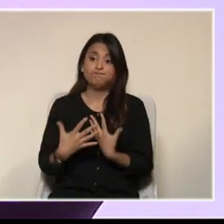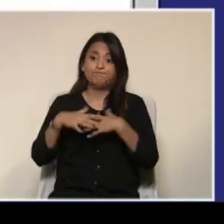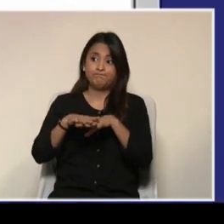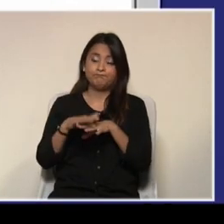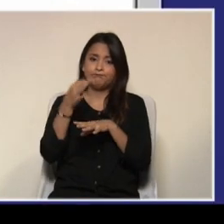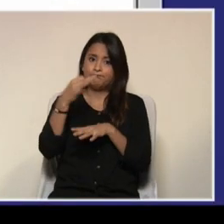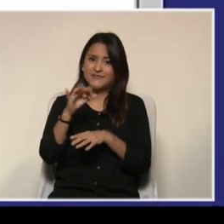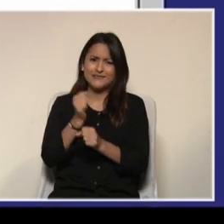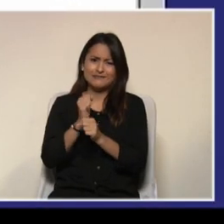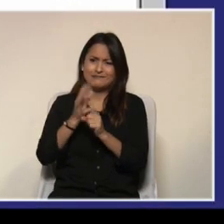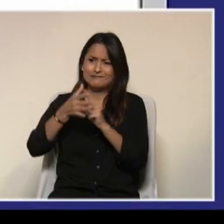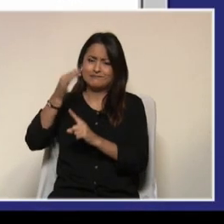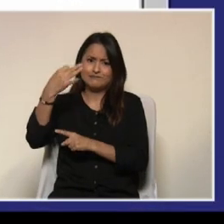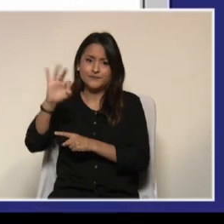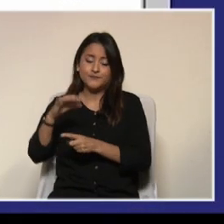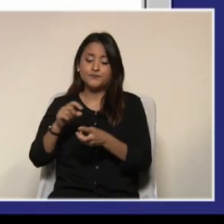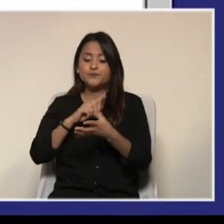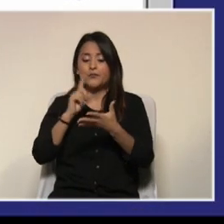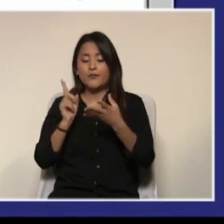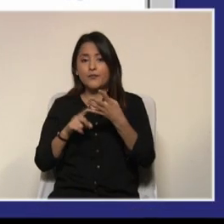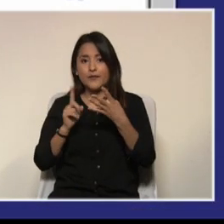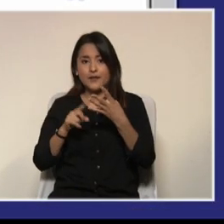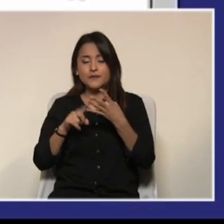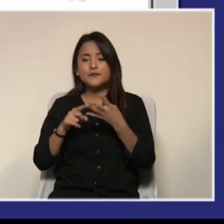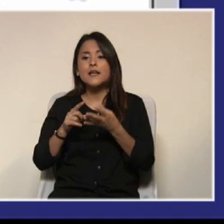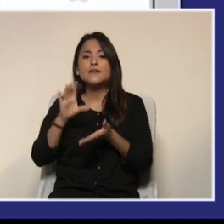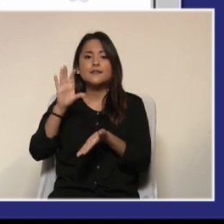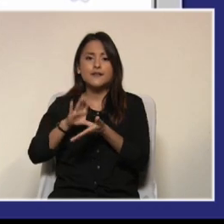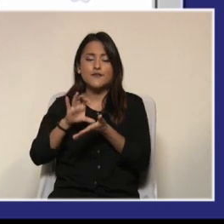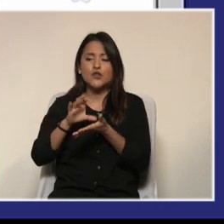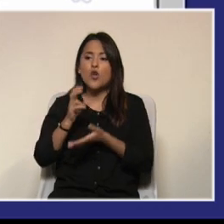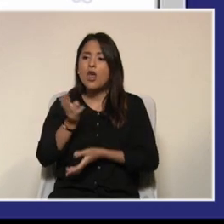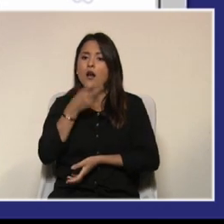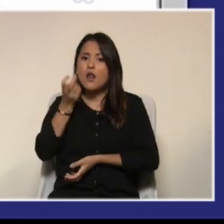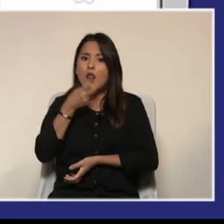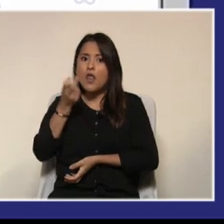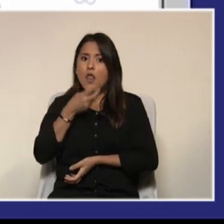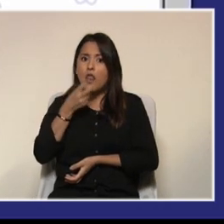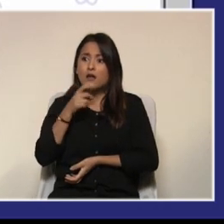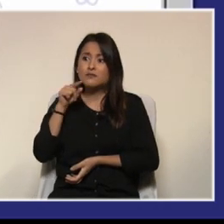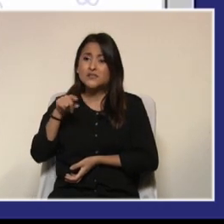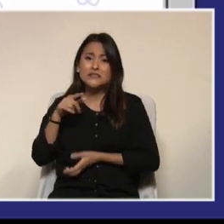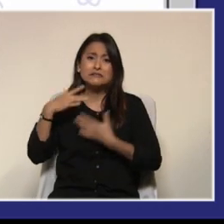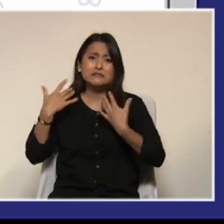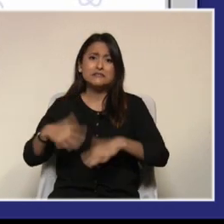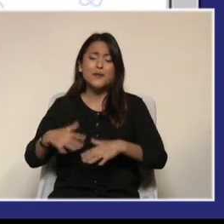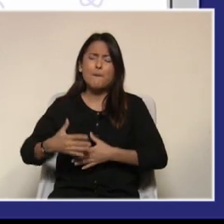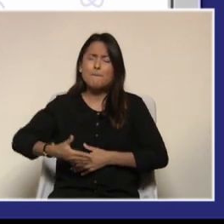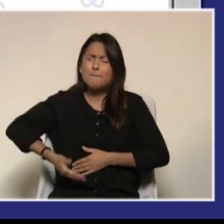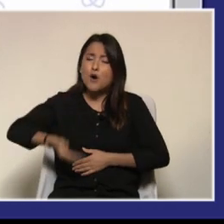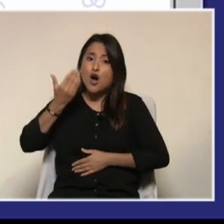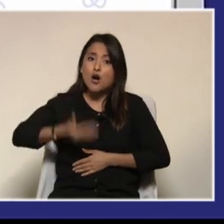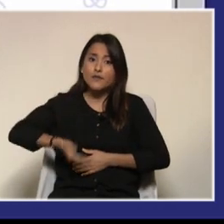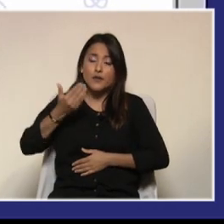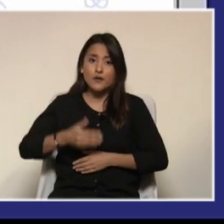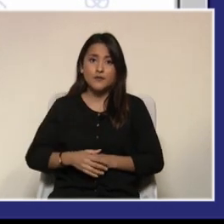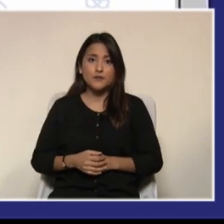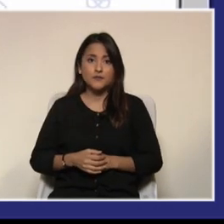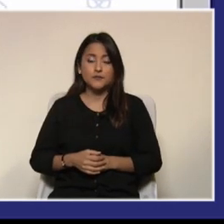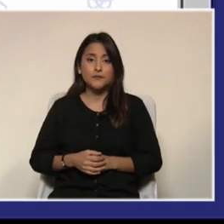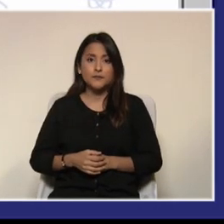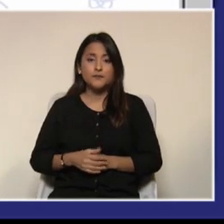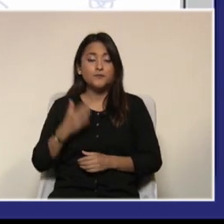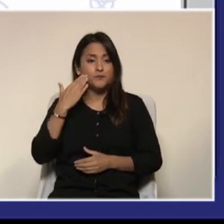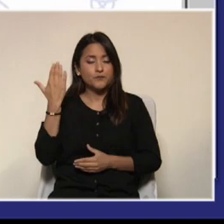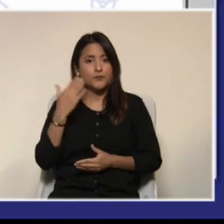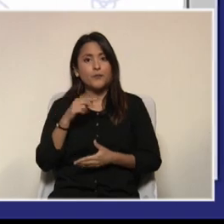¿no? También tenemos el Centro de Rehabilitación del Lenguaje, que es importantísimo. Las UPES y los SENDA, que es